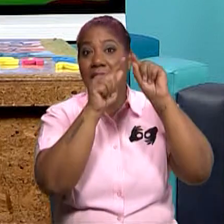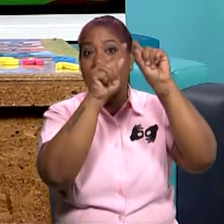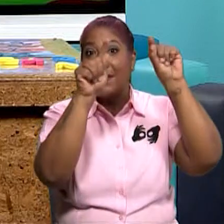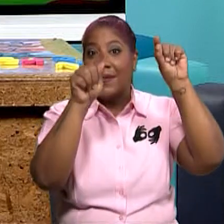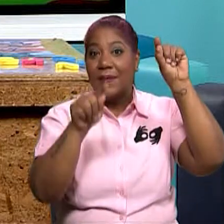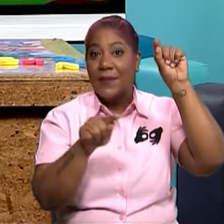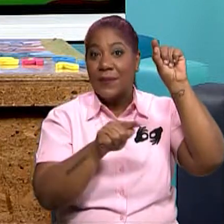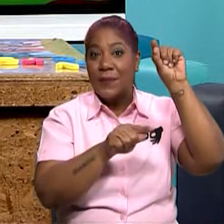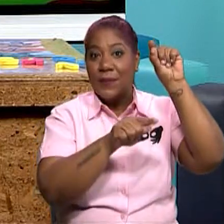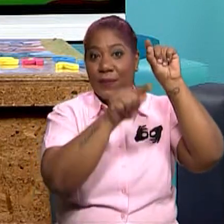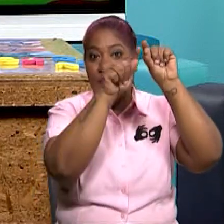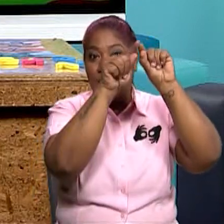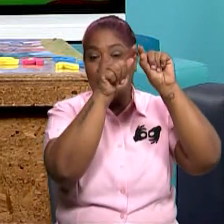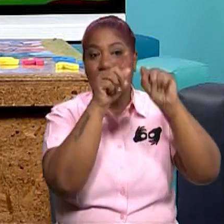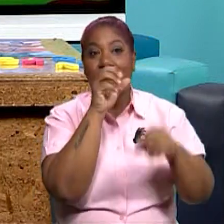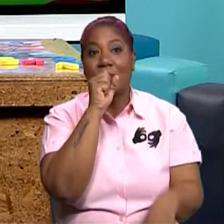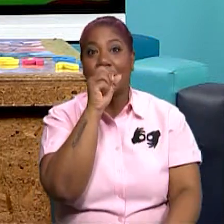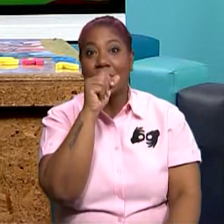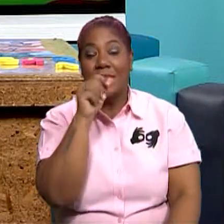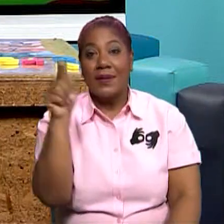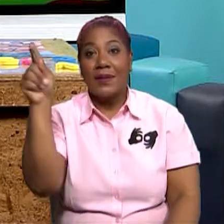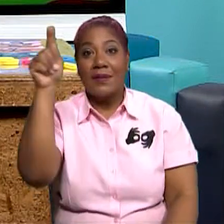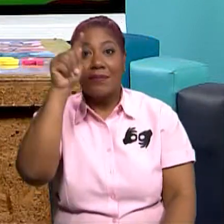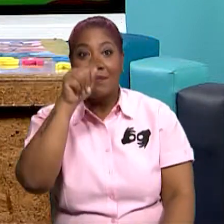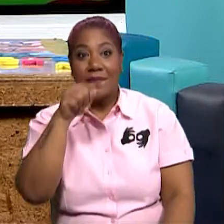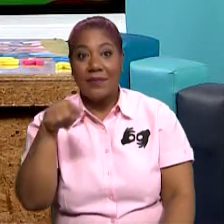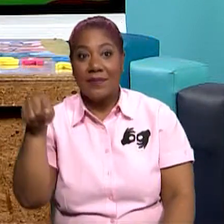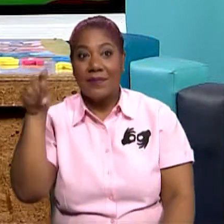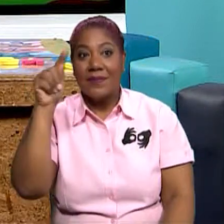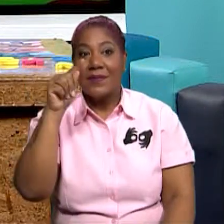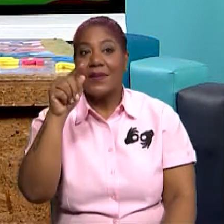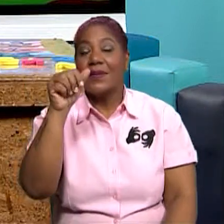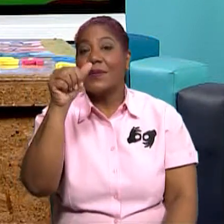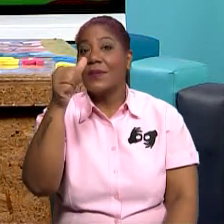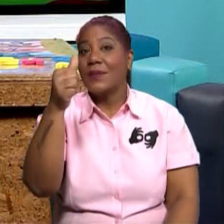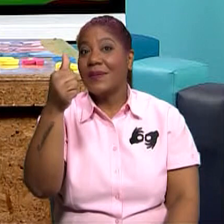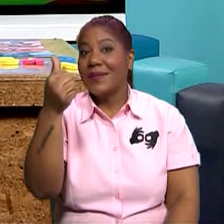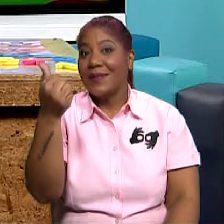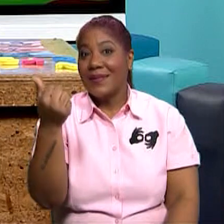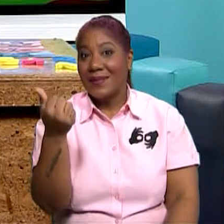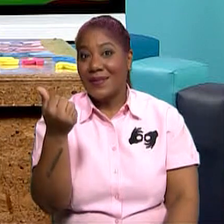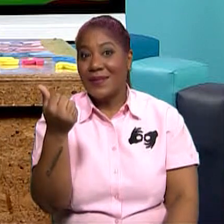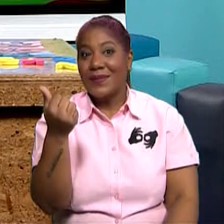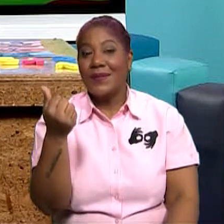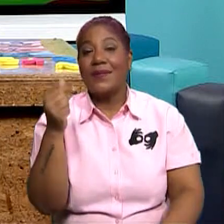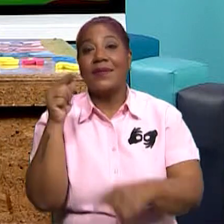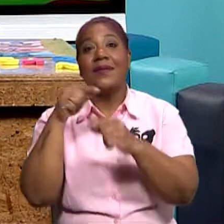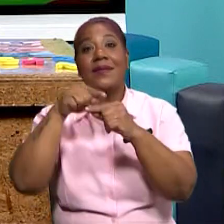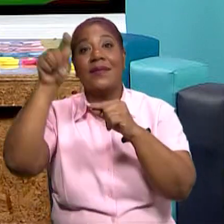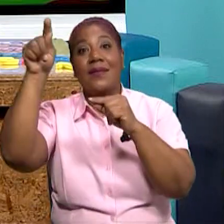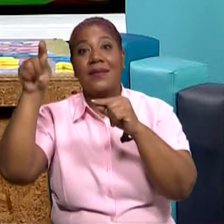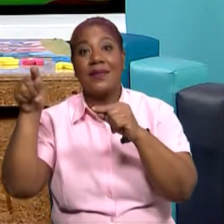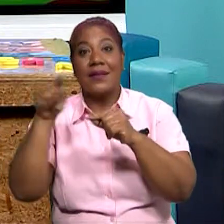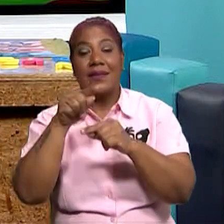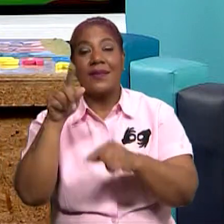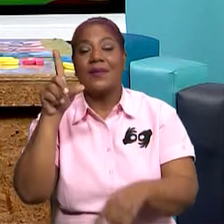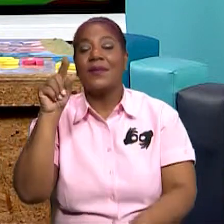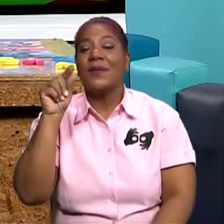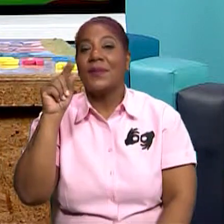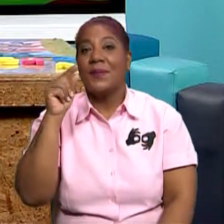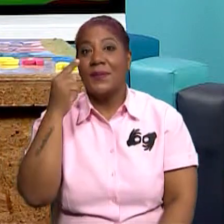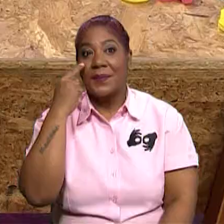mención. Para hacer esto, vamos a hacerlo en concreto, chicos, con estos pompones de color que tanto nos gusta, ¿verdad? Me dice la